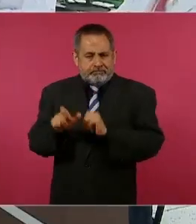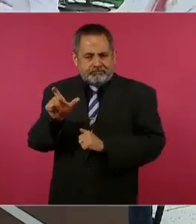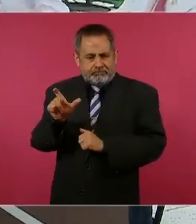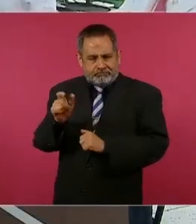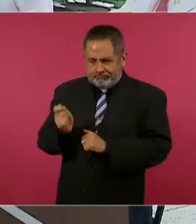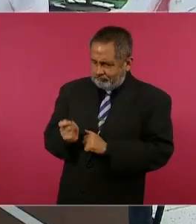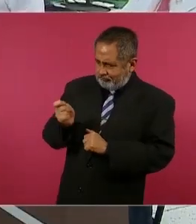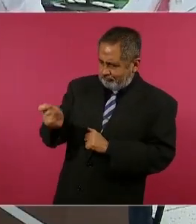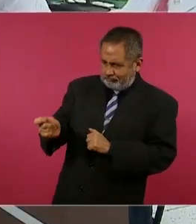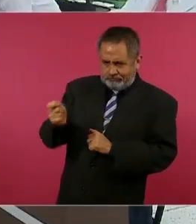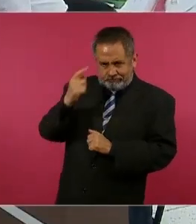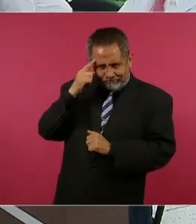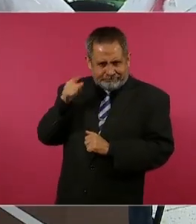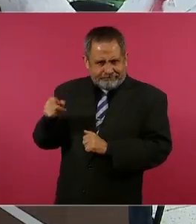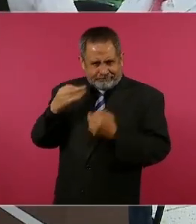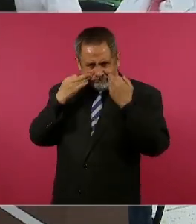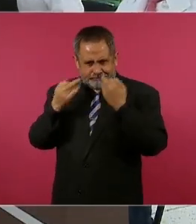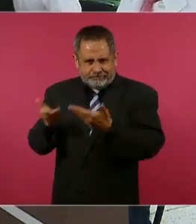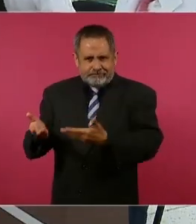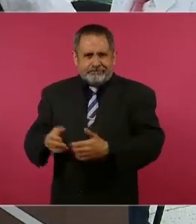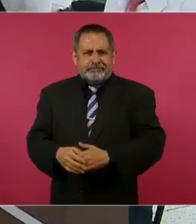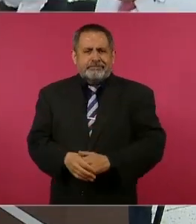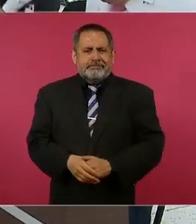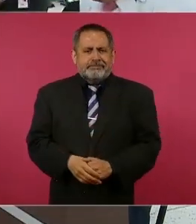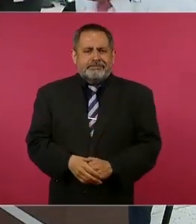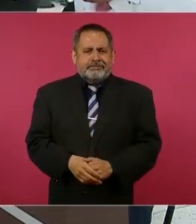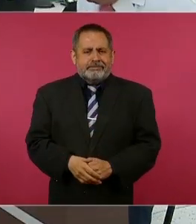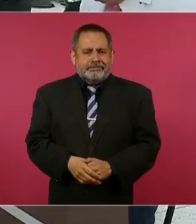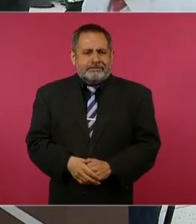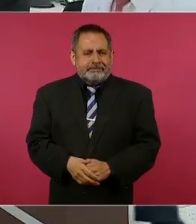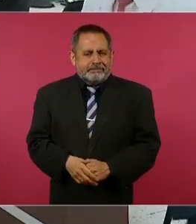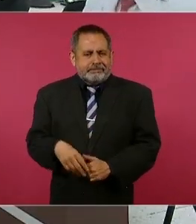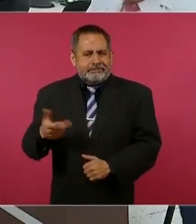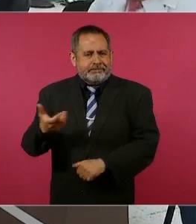a entregar lo que es la tarjeta de beneficio a la